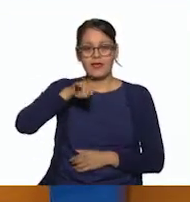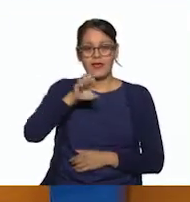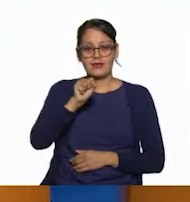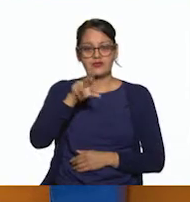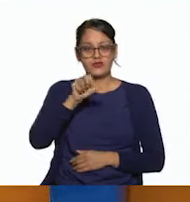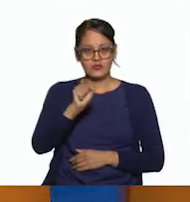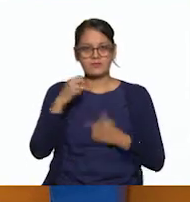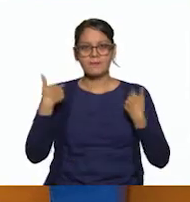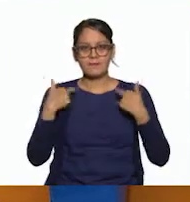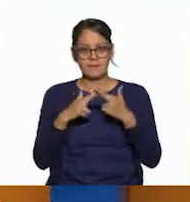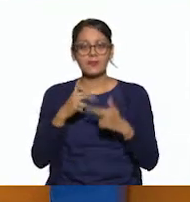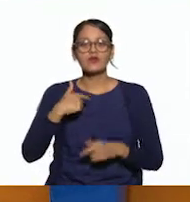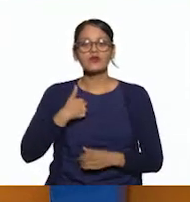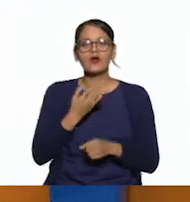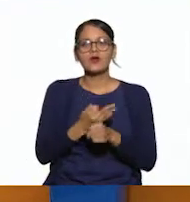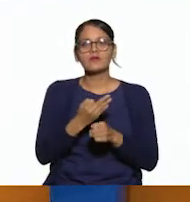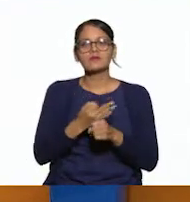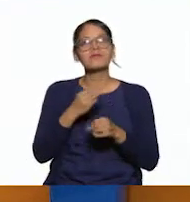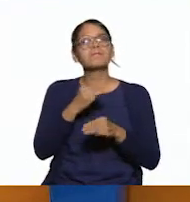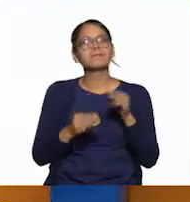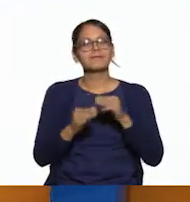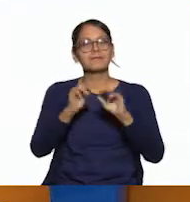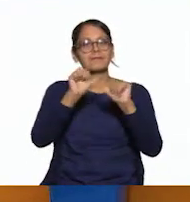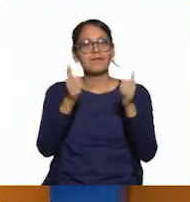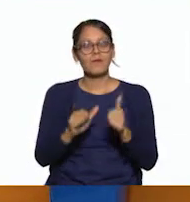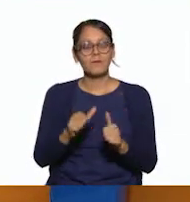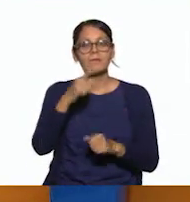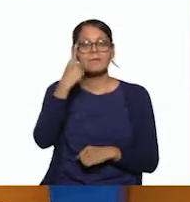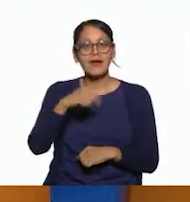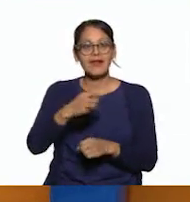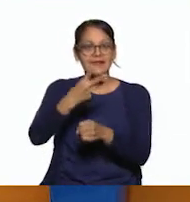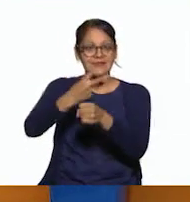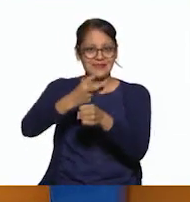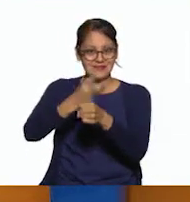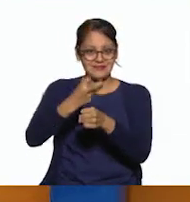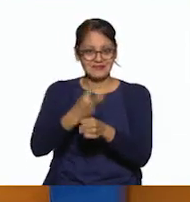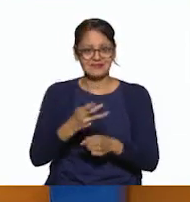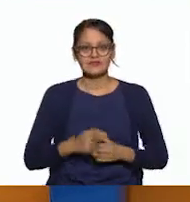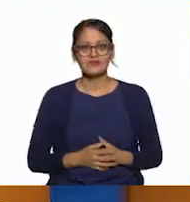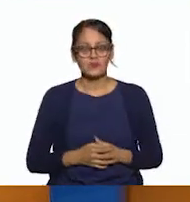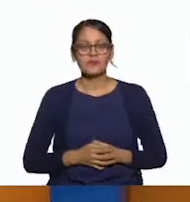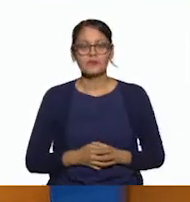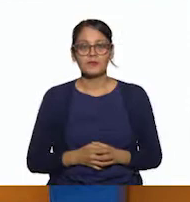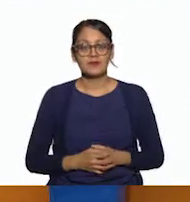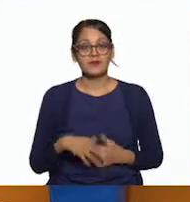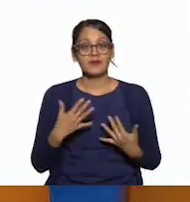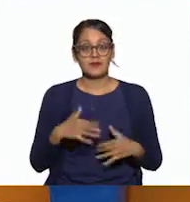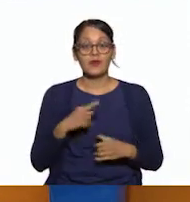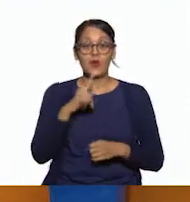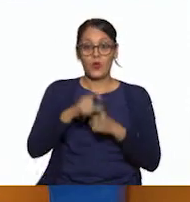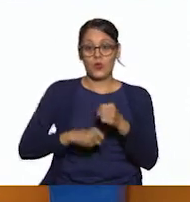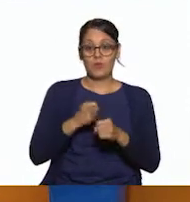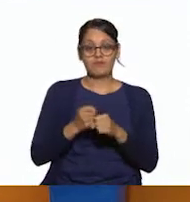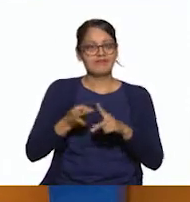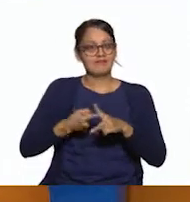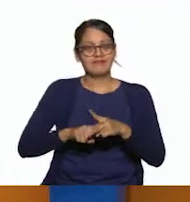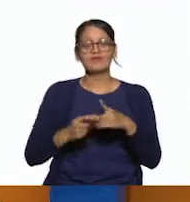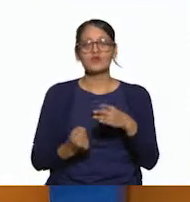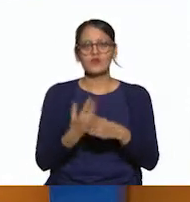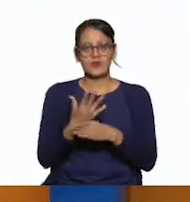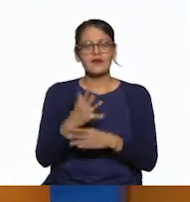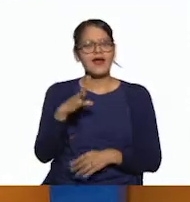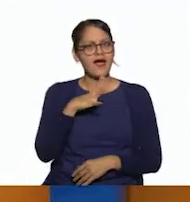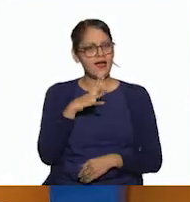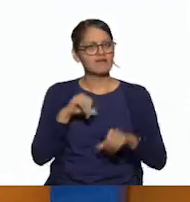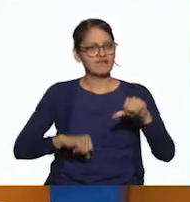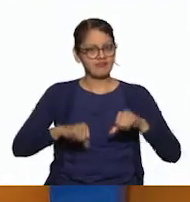voy a estarlos acompañando en su clase de artes de tercer grado, ¿eh? Es un ciclo nuevo, hay muchas,